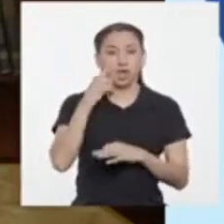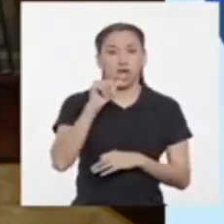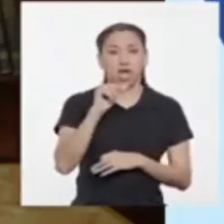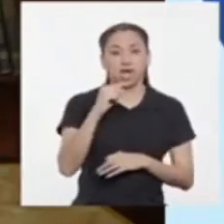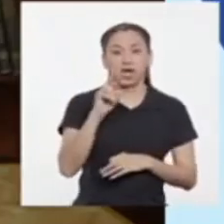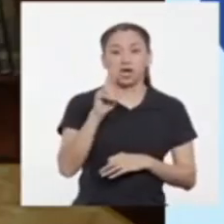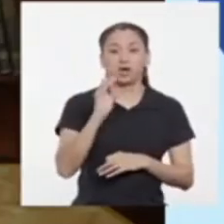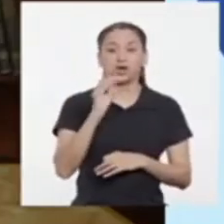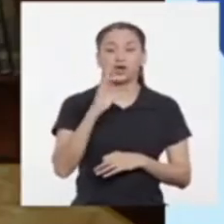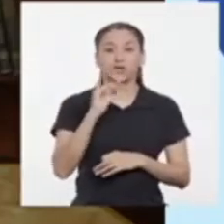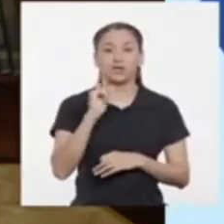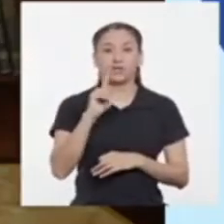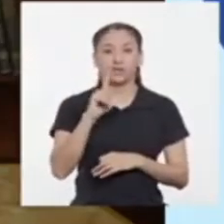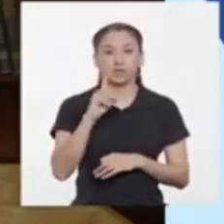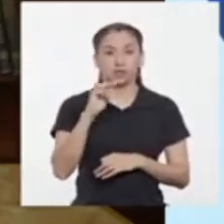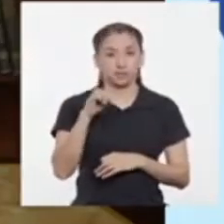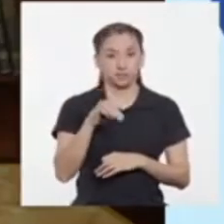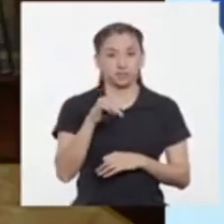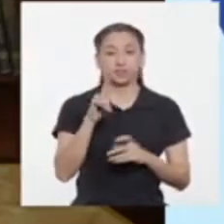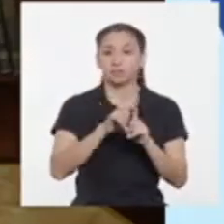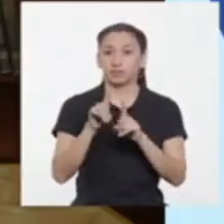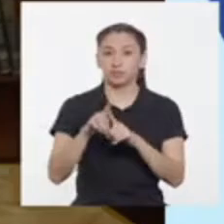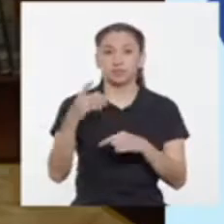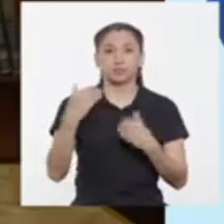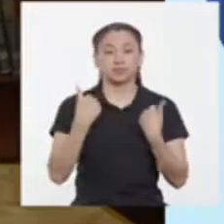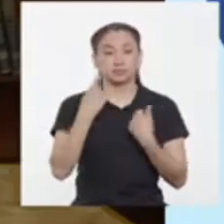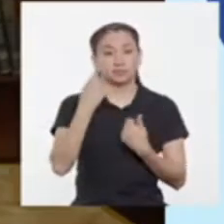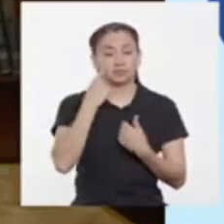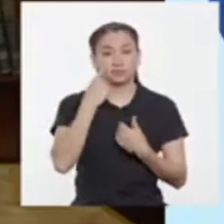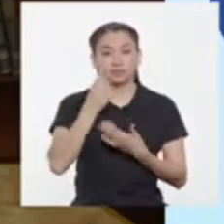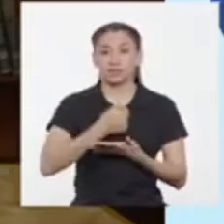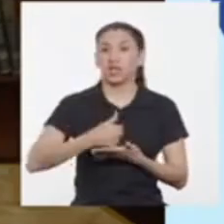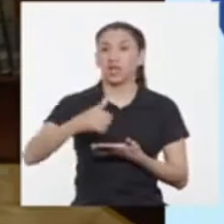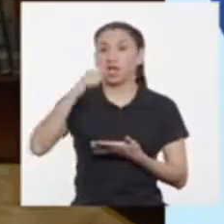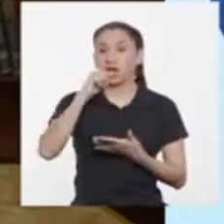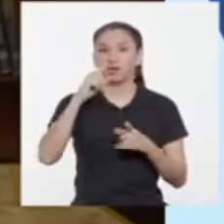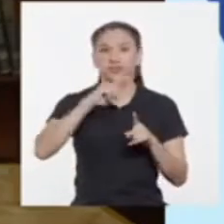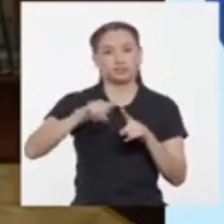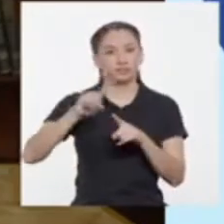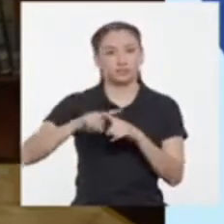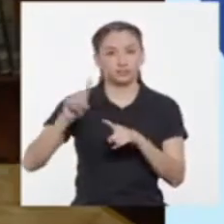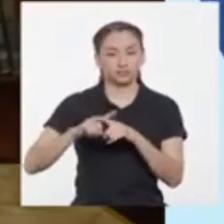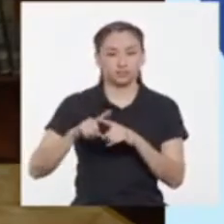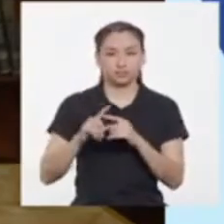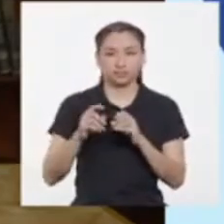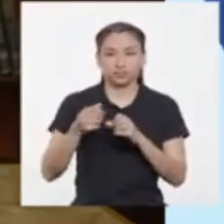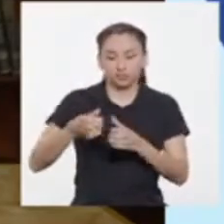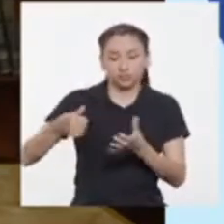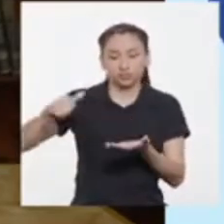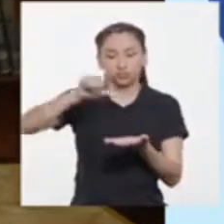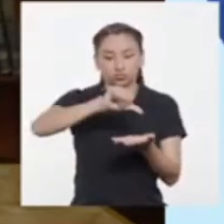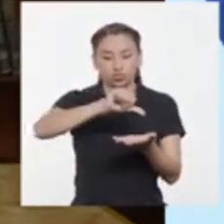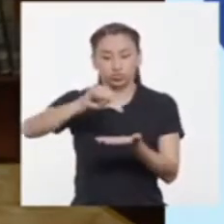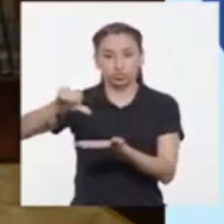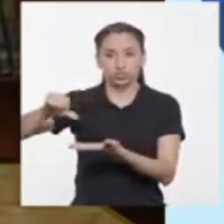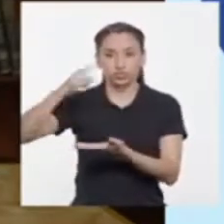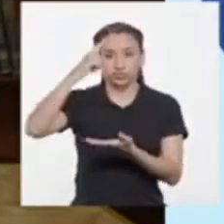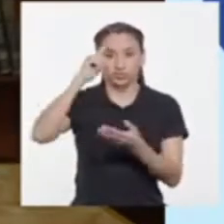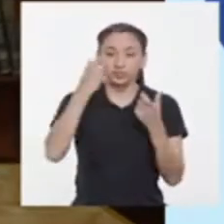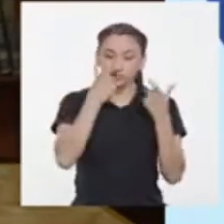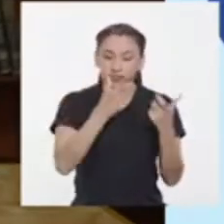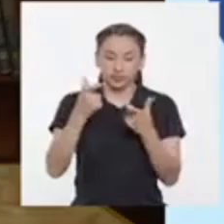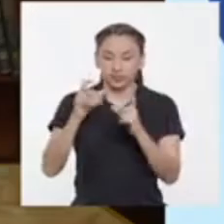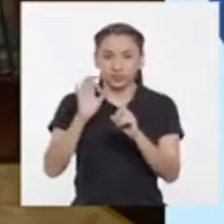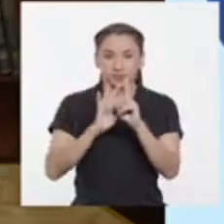llamadas agrofil. También hay que considerar el volumen de agua para el riego de los cultivos, así como tener un